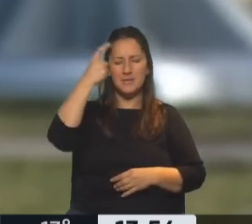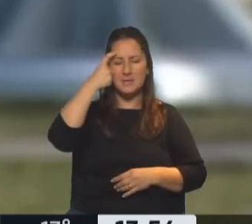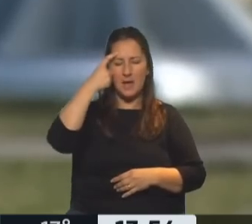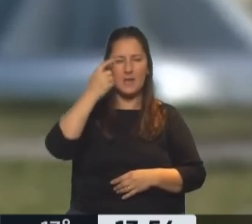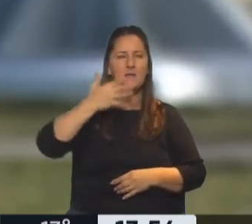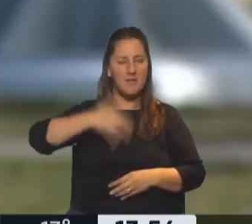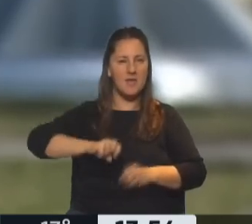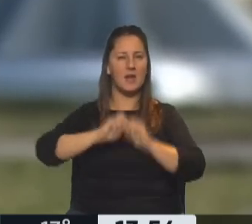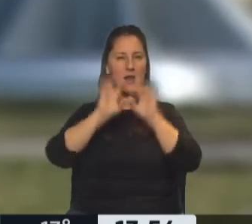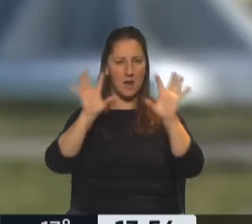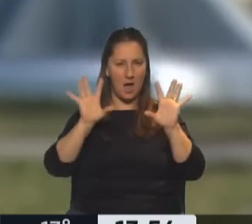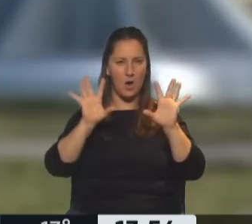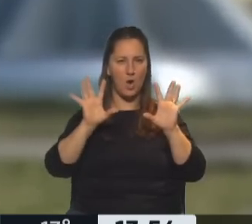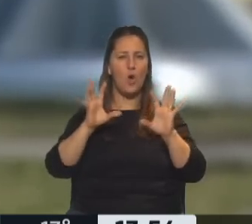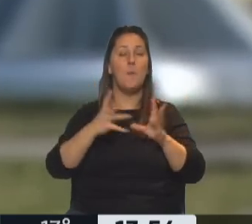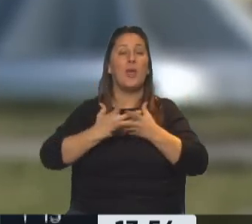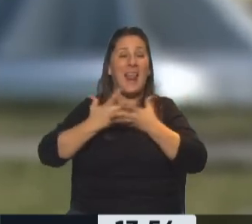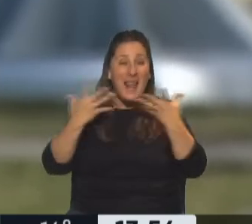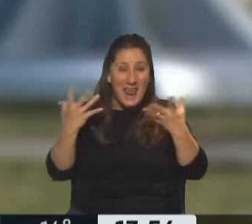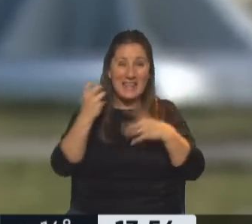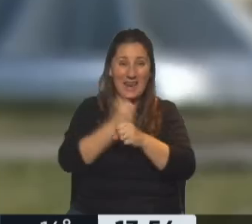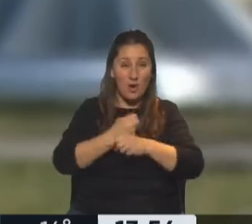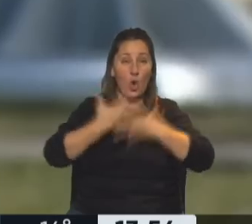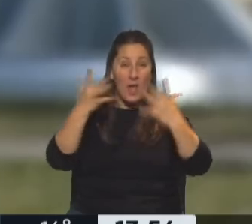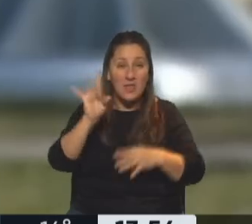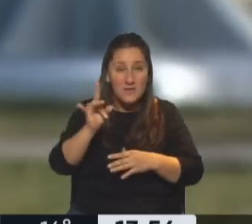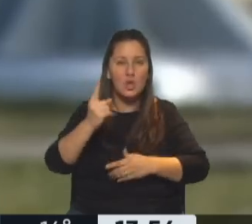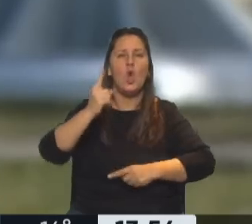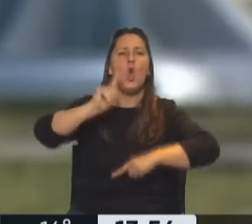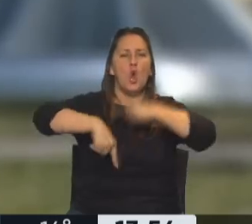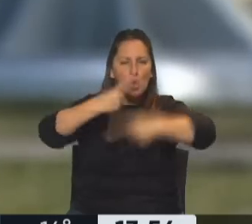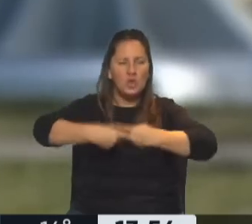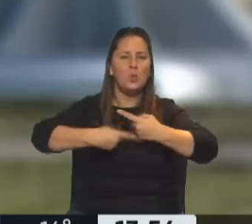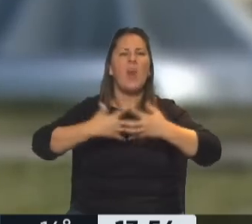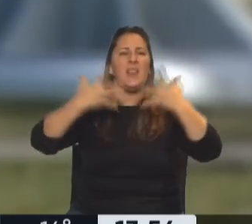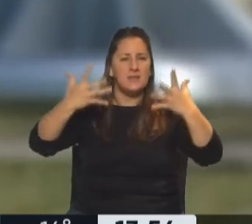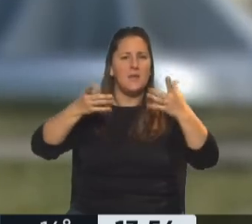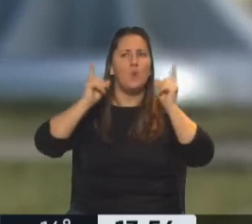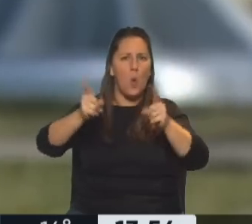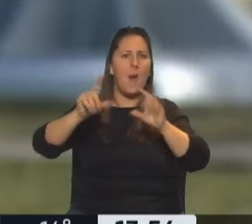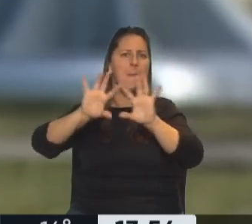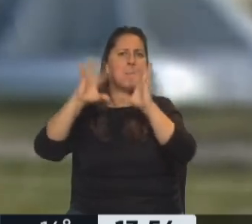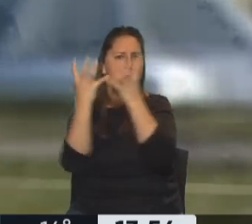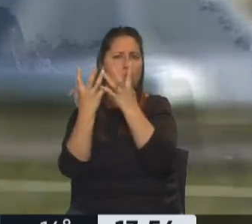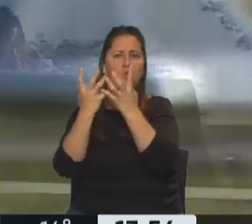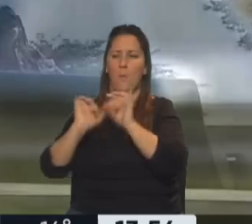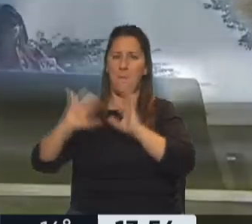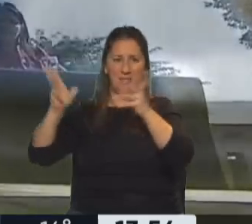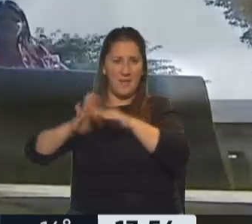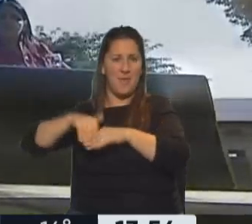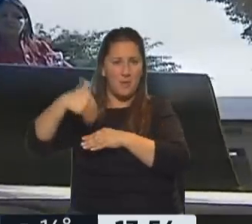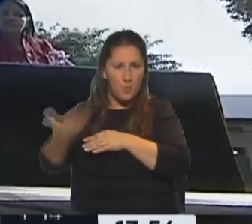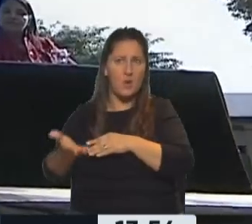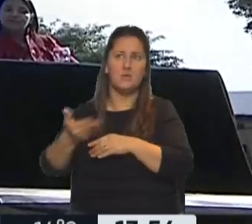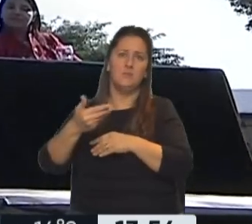esto, porque el desafío que tenemos es seguir creciendo a pesar de que el mundo, después de una pandemia que se